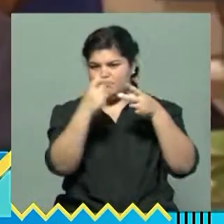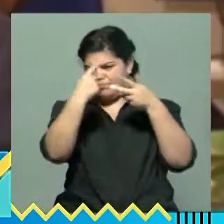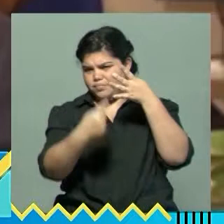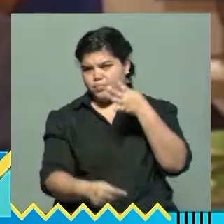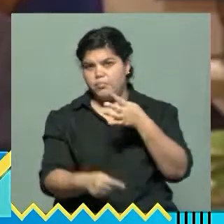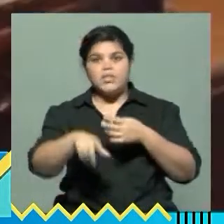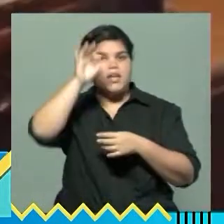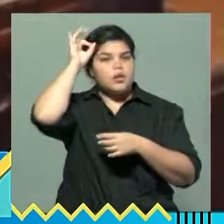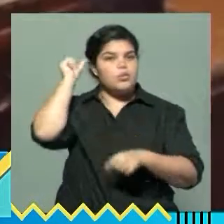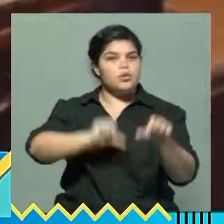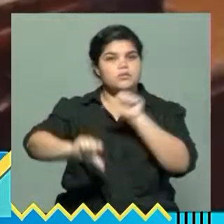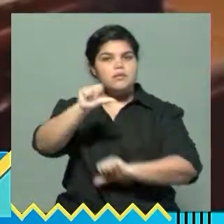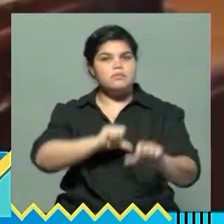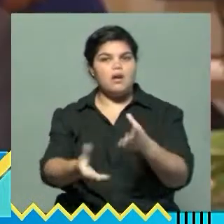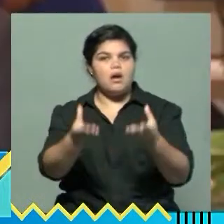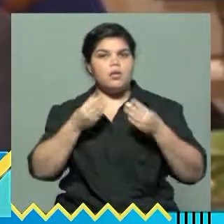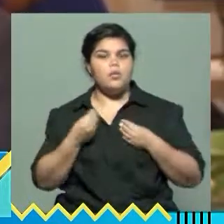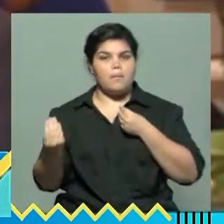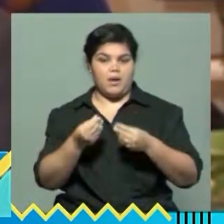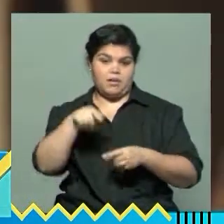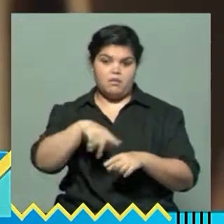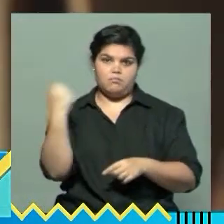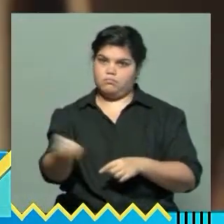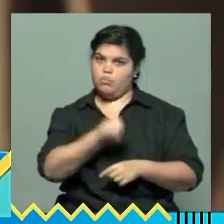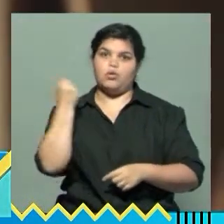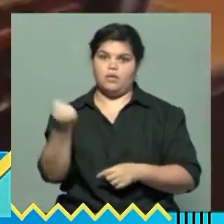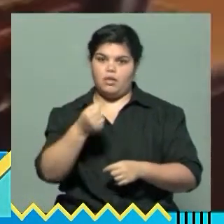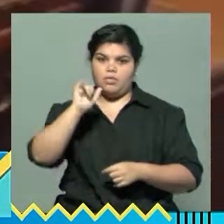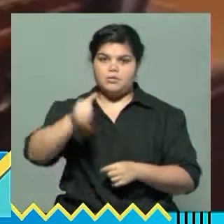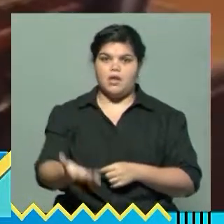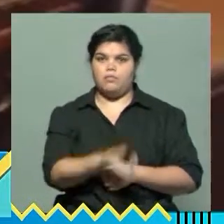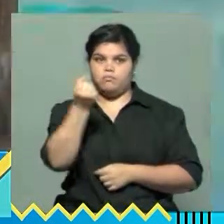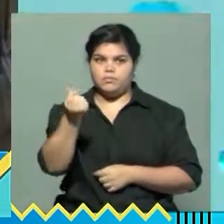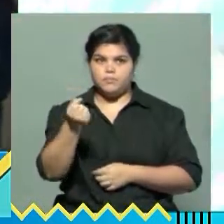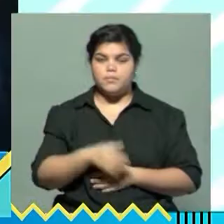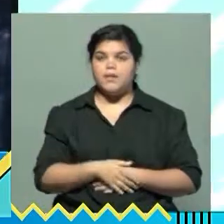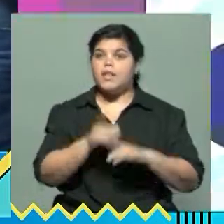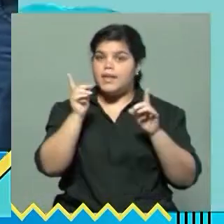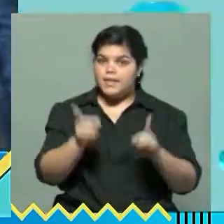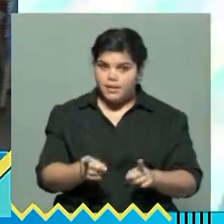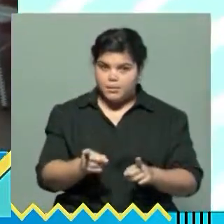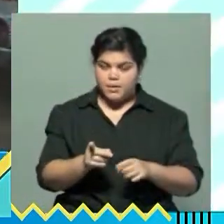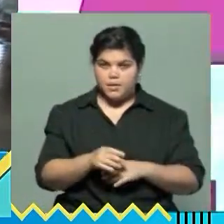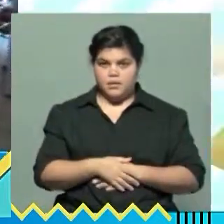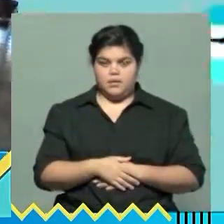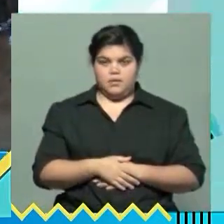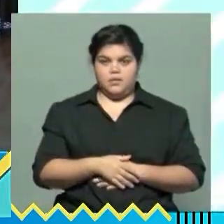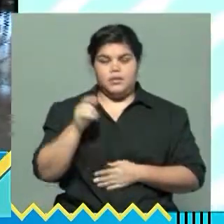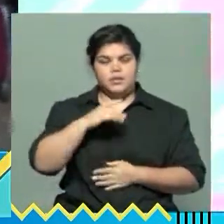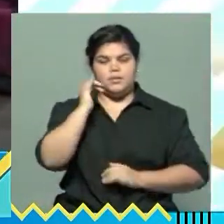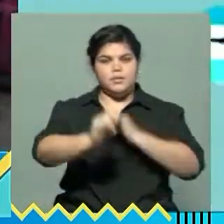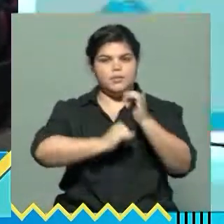hallazgos que son relevantes. Pero por otro lado, también tengo para mí que muchas veces se